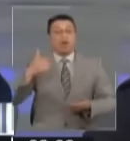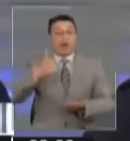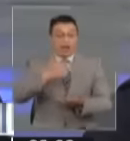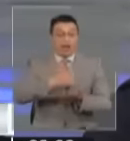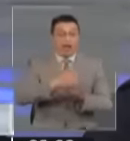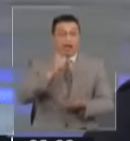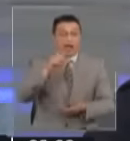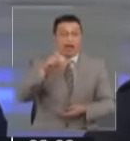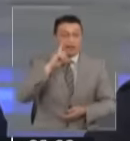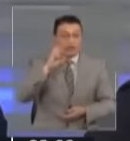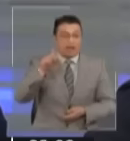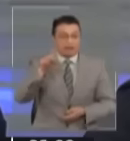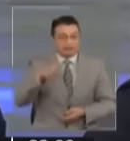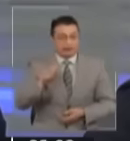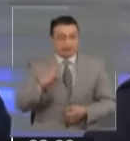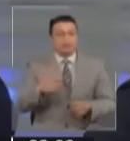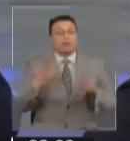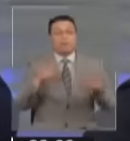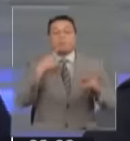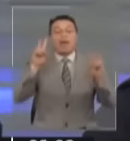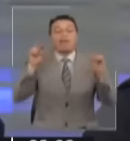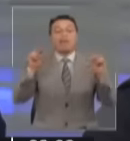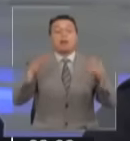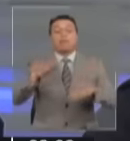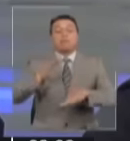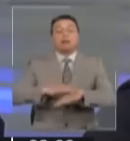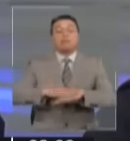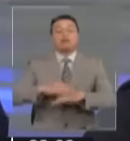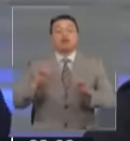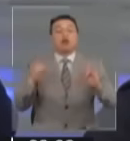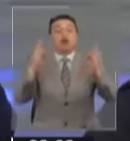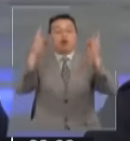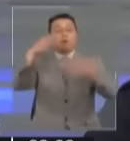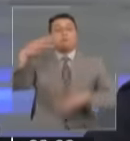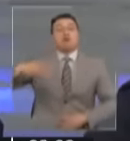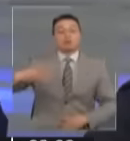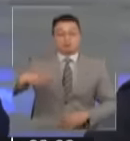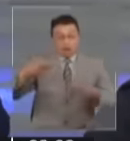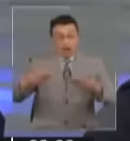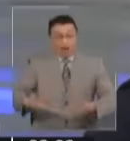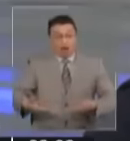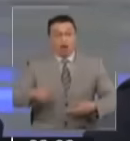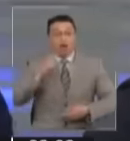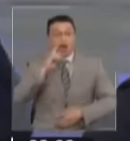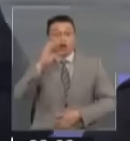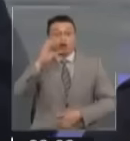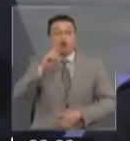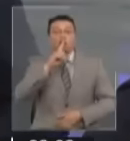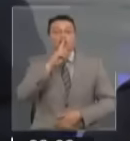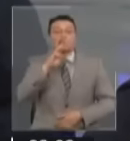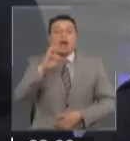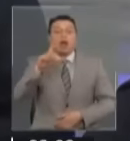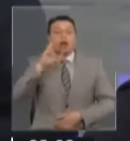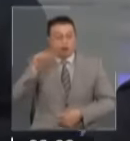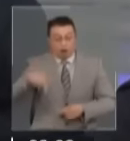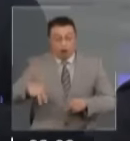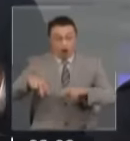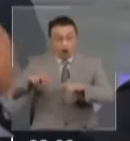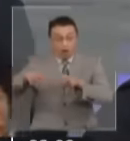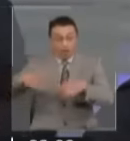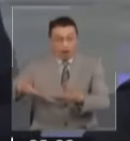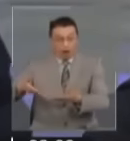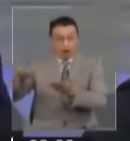Pero fijémonos, por ejemplo, en el tema de los permisos de obras municipales. Tenemos en este minuto en Contraloría, ¿cierto? Se está haciendo una investigación.